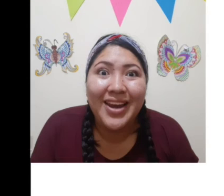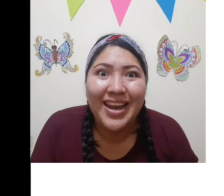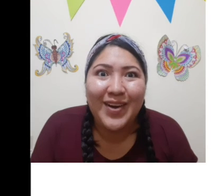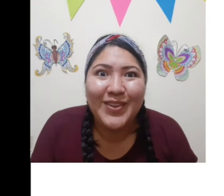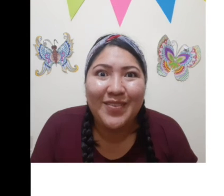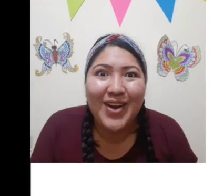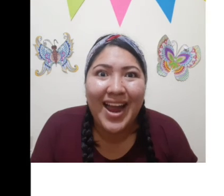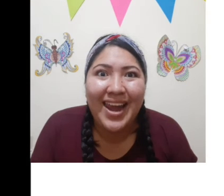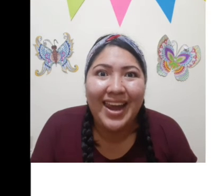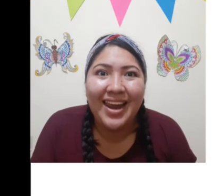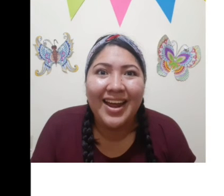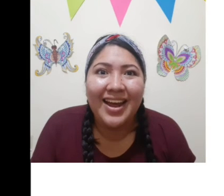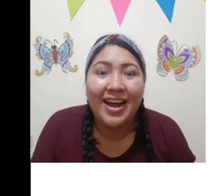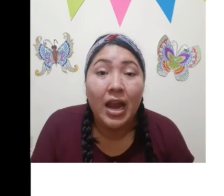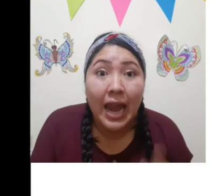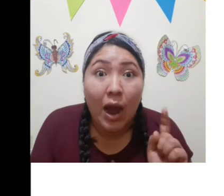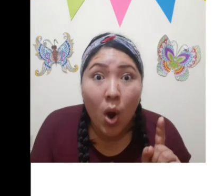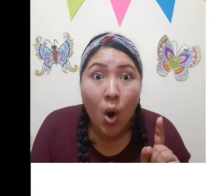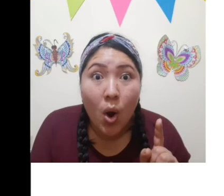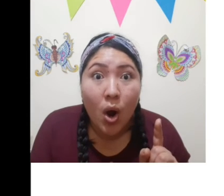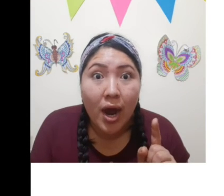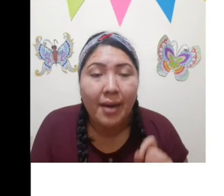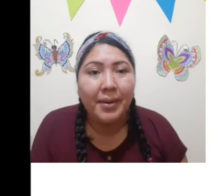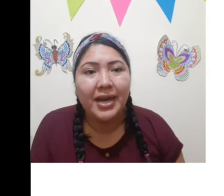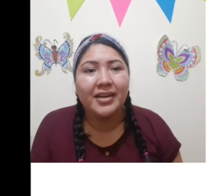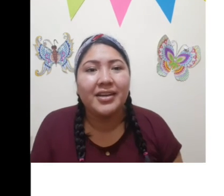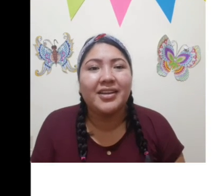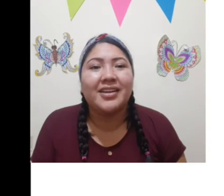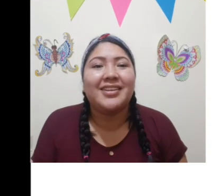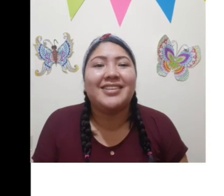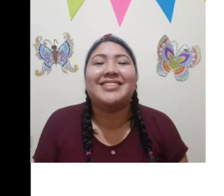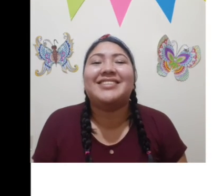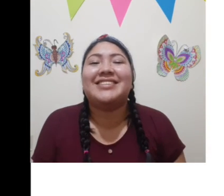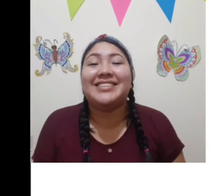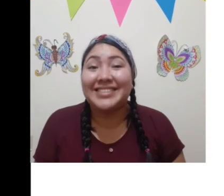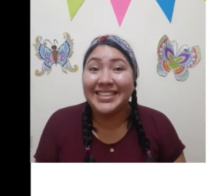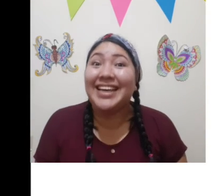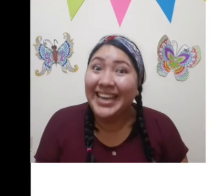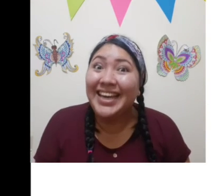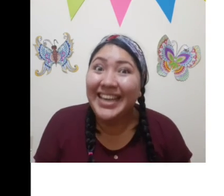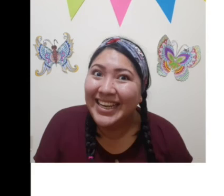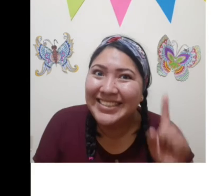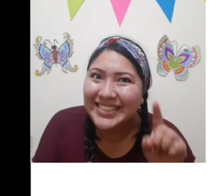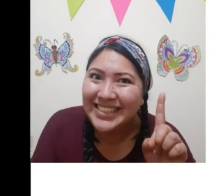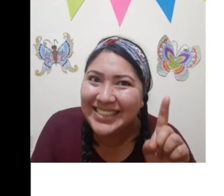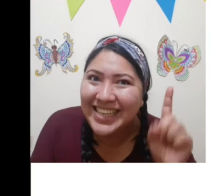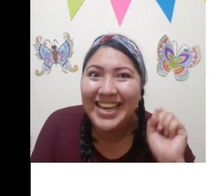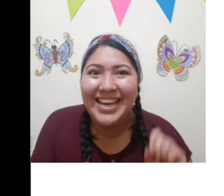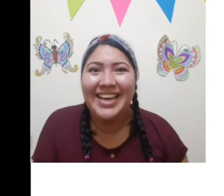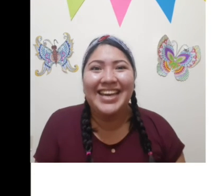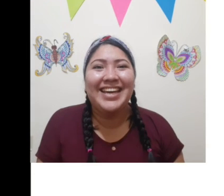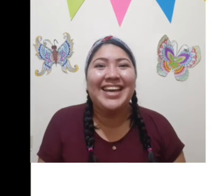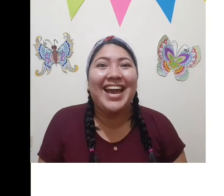cuál es la otra boca al lado a ver sí sí